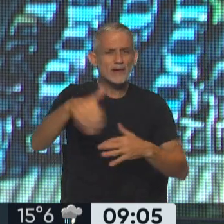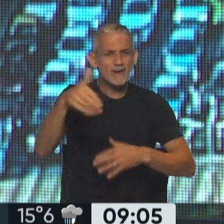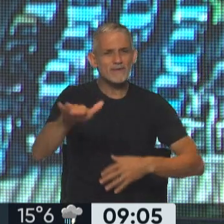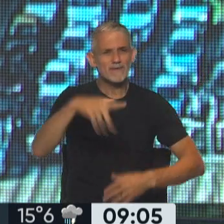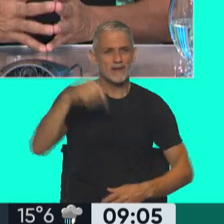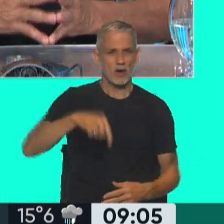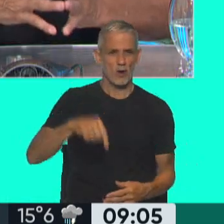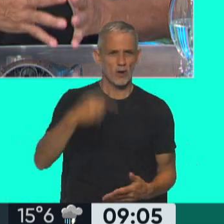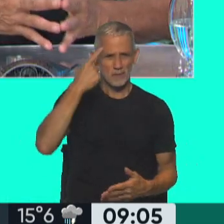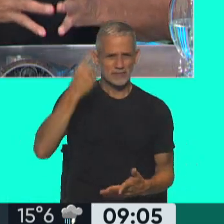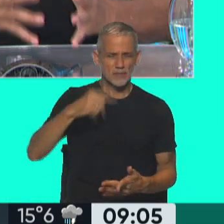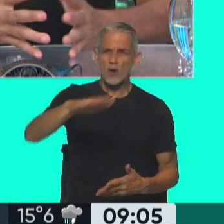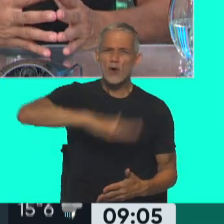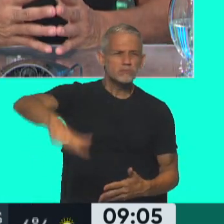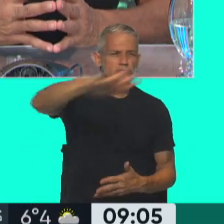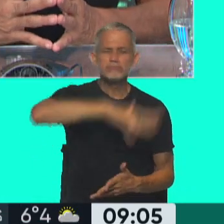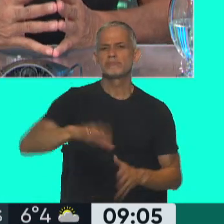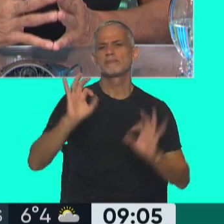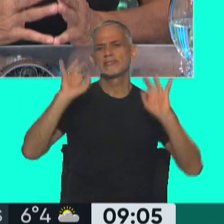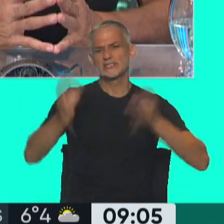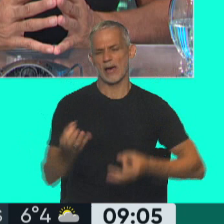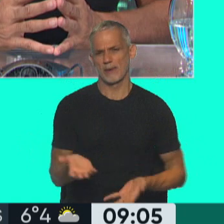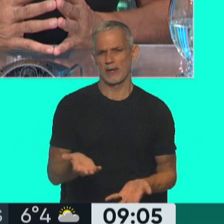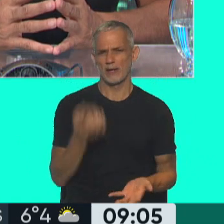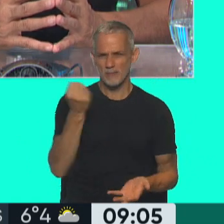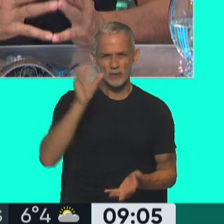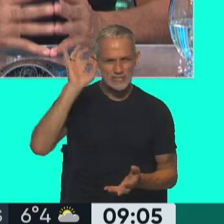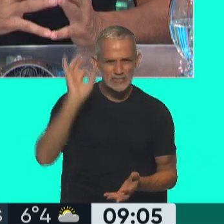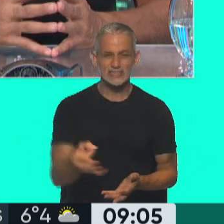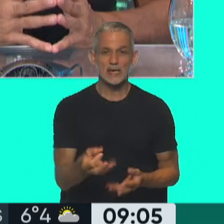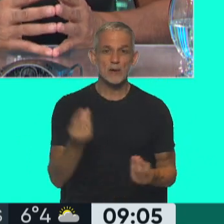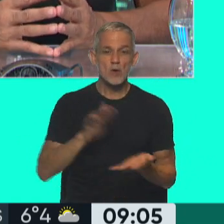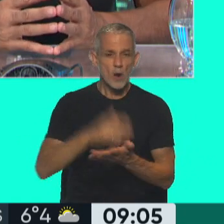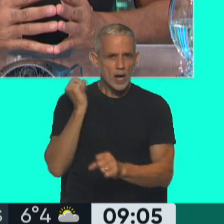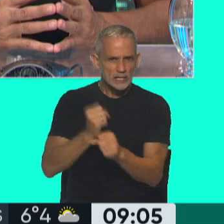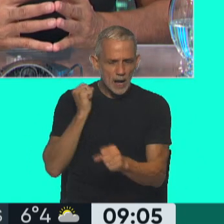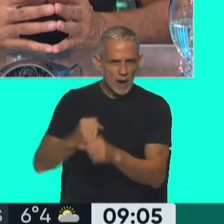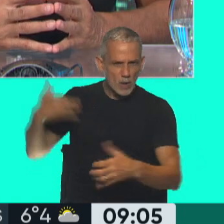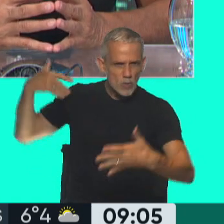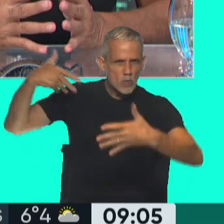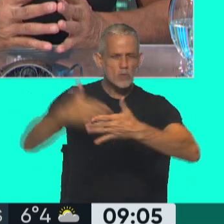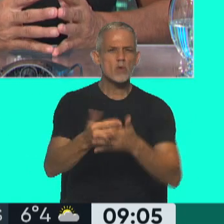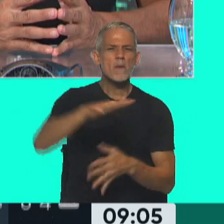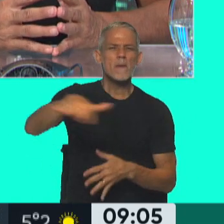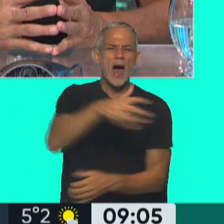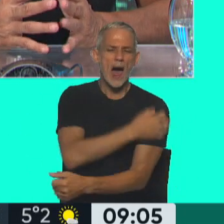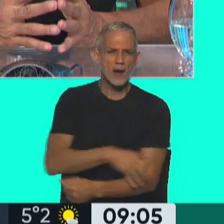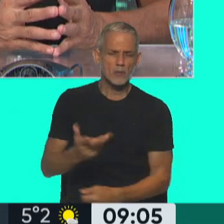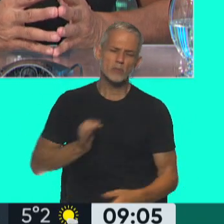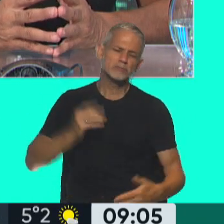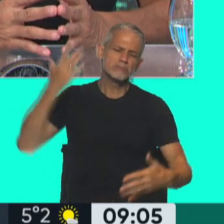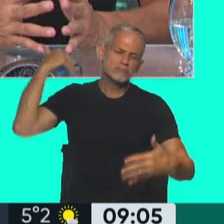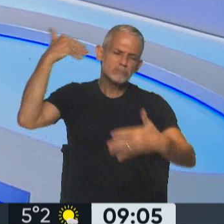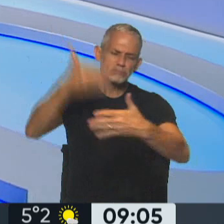hoy. Creemos que la comunidad tiene que saber, que la sociedad tiene que saber de todo el trabajo que venimos haciendo en los barrios populares de hace